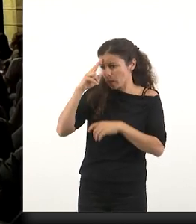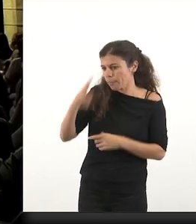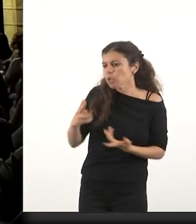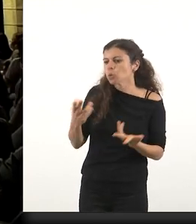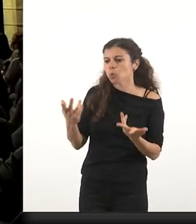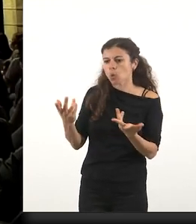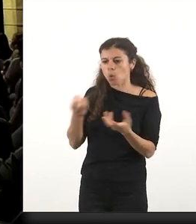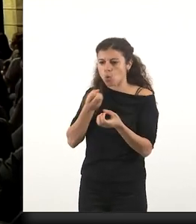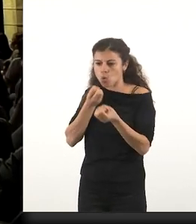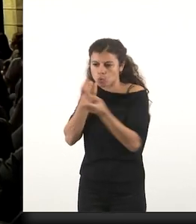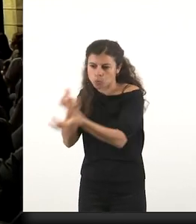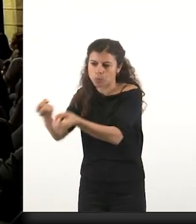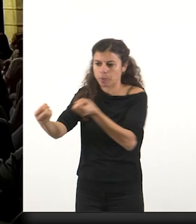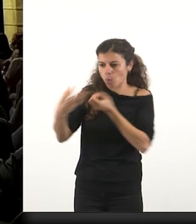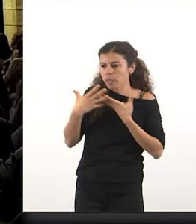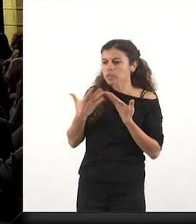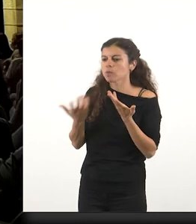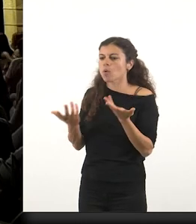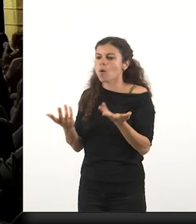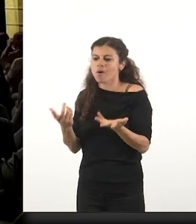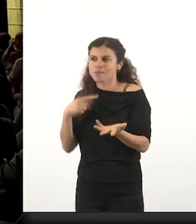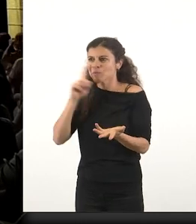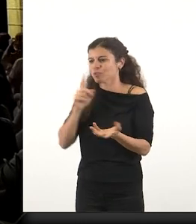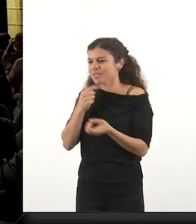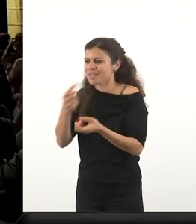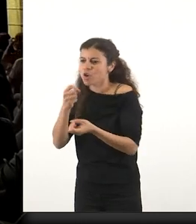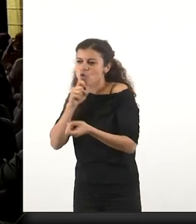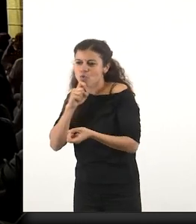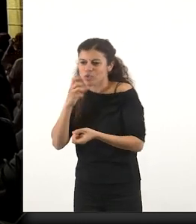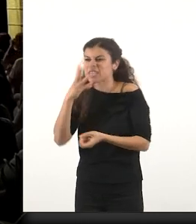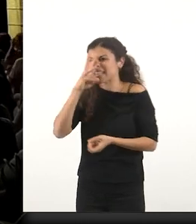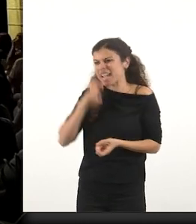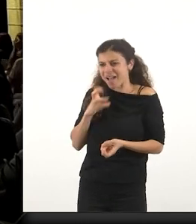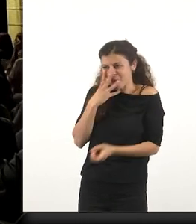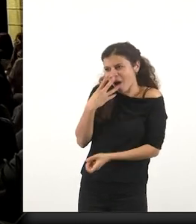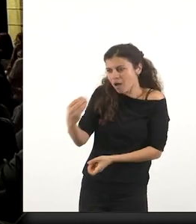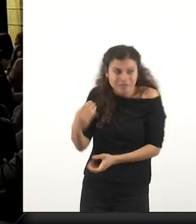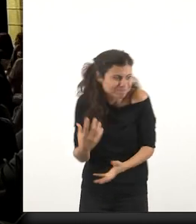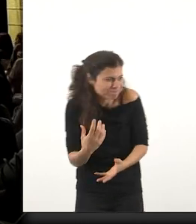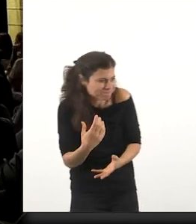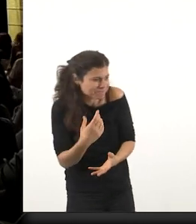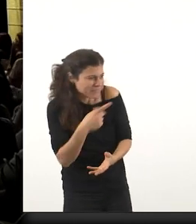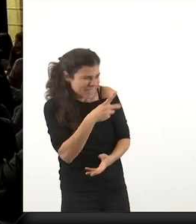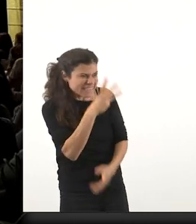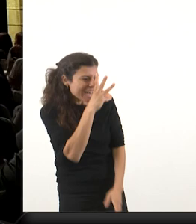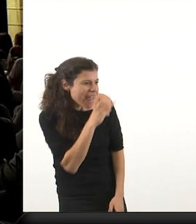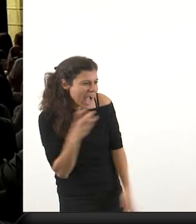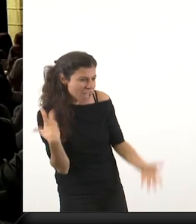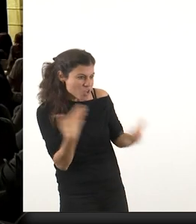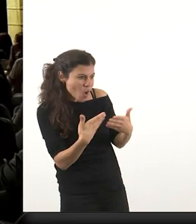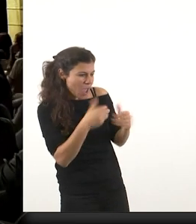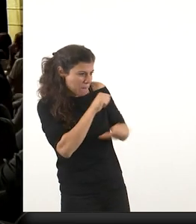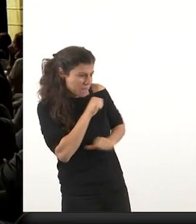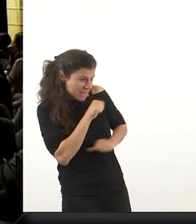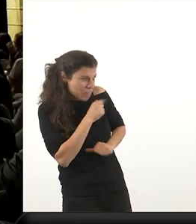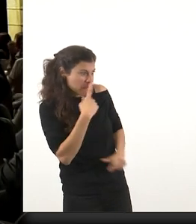cosas, no sé cómo decirte esto, pero es que llevo 3 años que estoy enamoradico de ti. ¡Lolo! ¿Llevas 3 años esperando